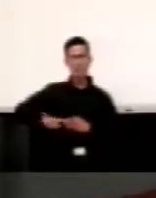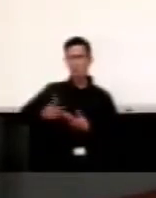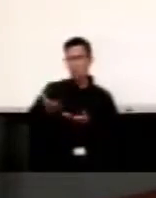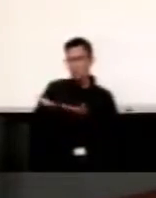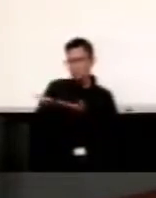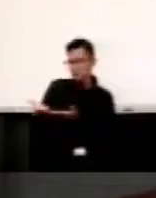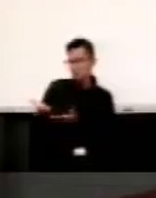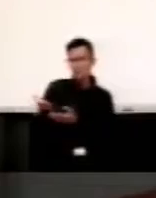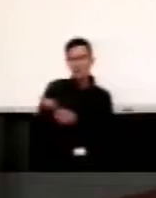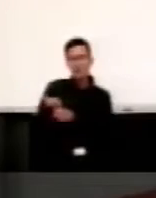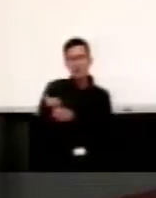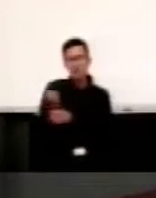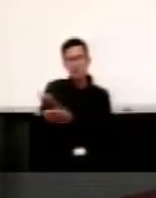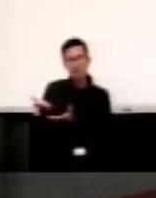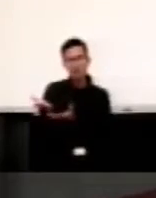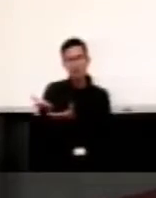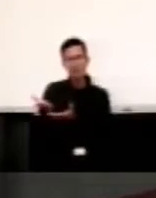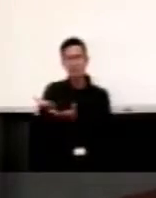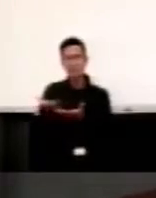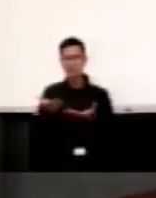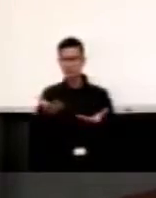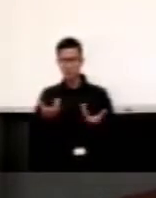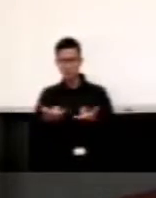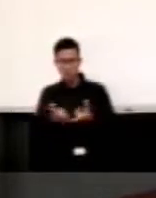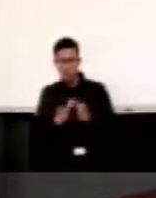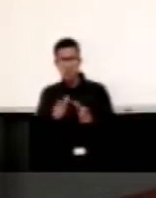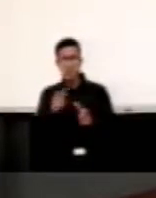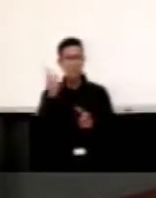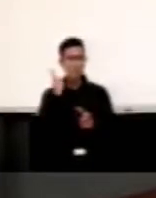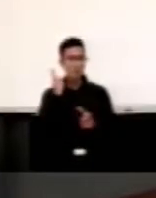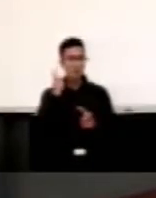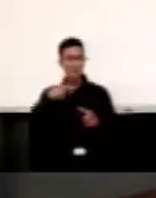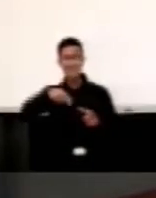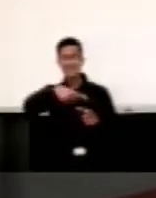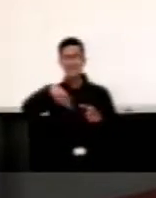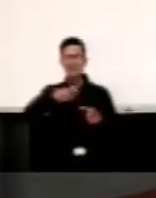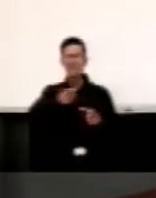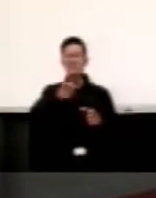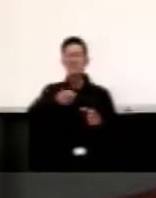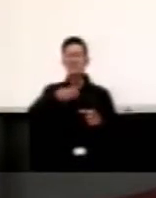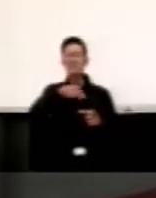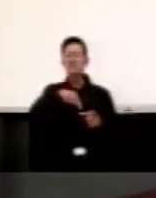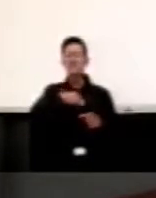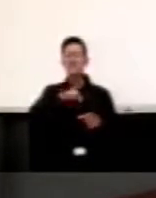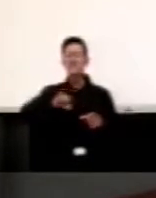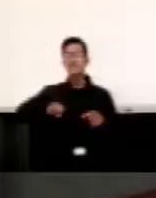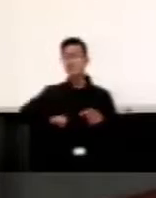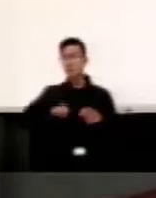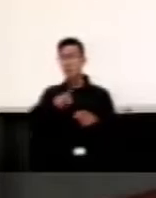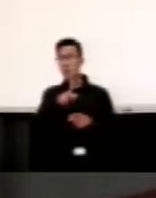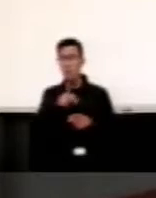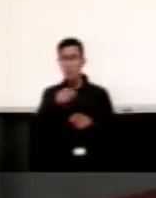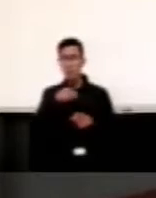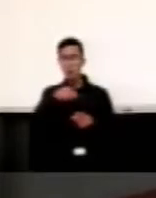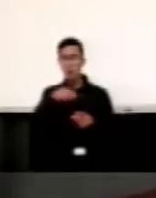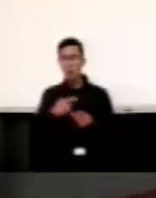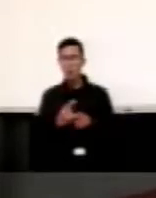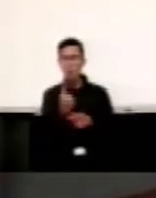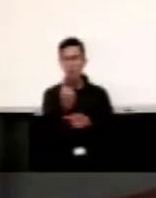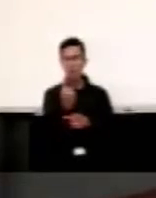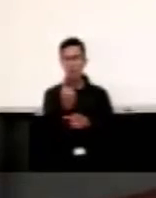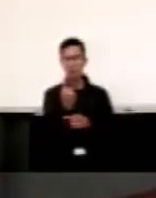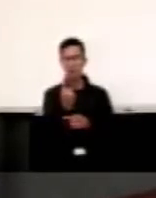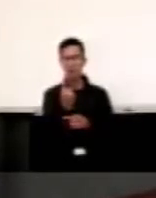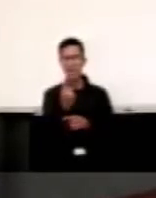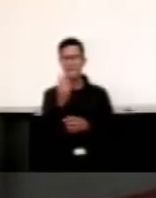partidos políticos, dice la Constitución, que son entes, son entidades de interés público y que uno de sus